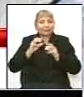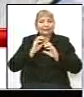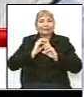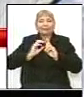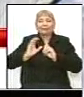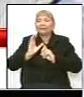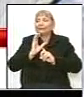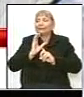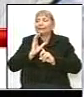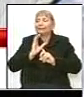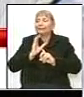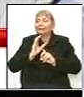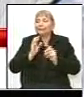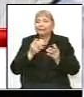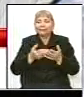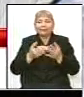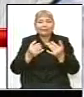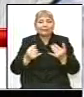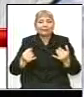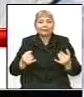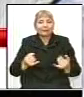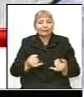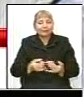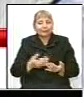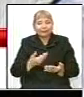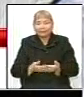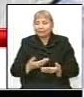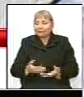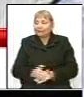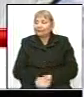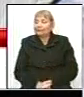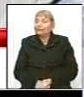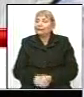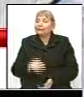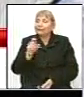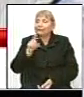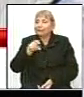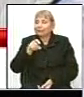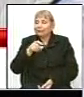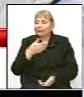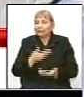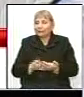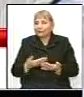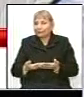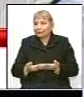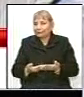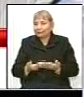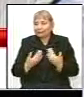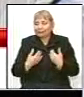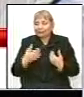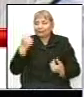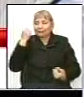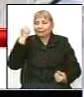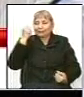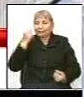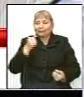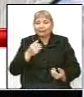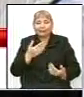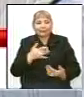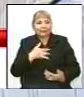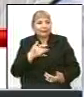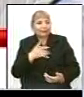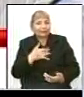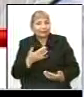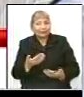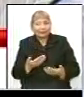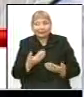pueblos indígenas en aislamiento y contacto inicial. La necesidad de garantizar la efectividad de los derechos de consulta y consentimiento previo,